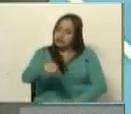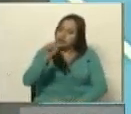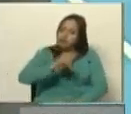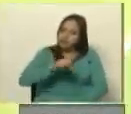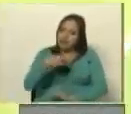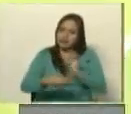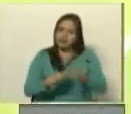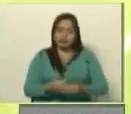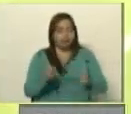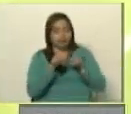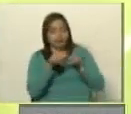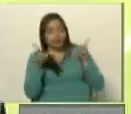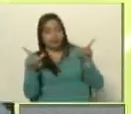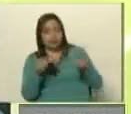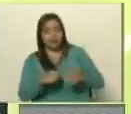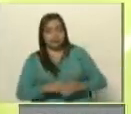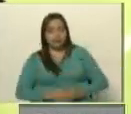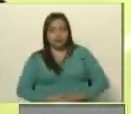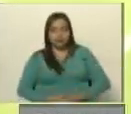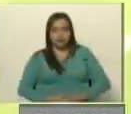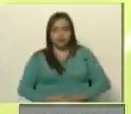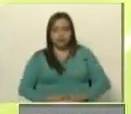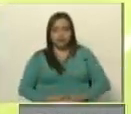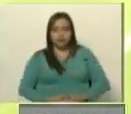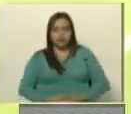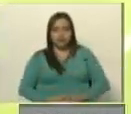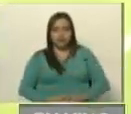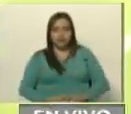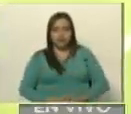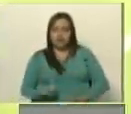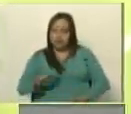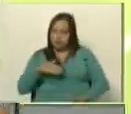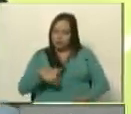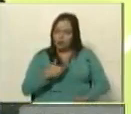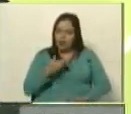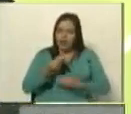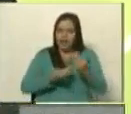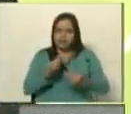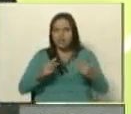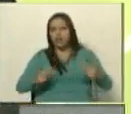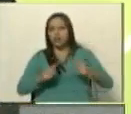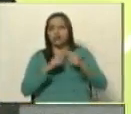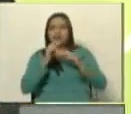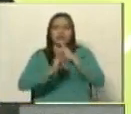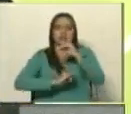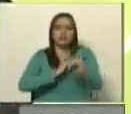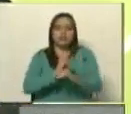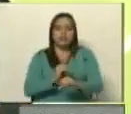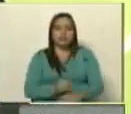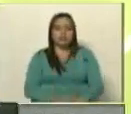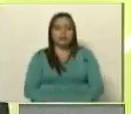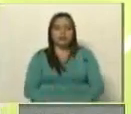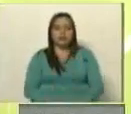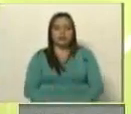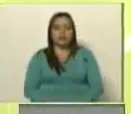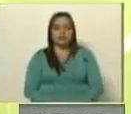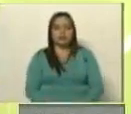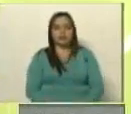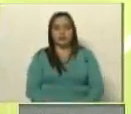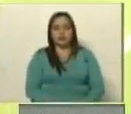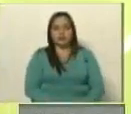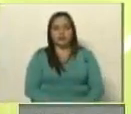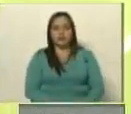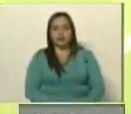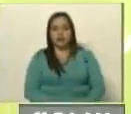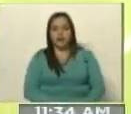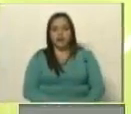Es increíble. A ver, Manolo, ¿qué va a salir, qué puede salir de este encuentro internacional como propuesta, como elemento